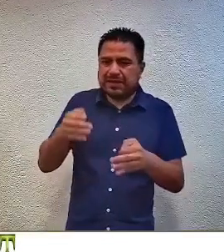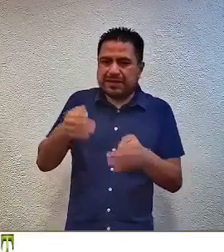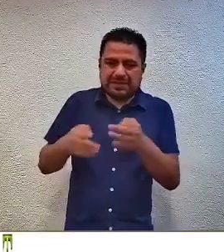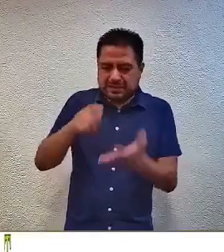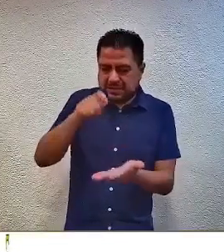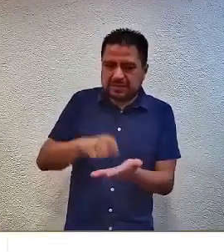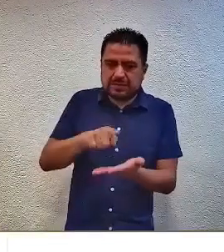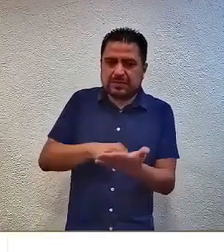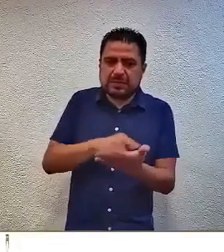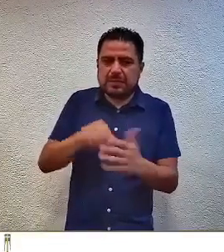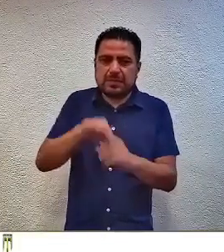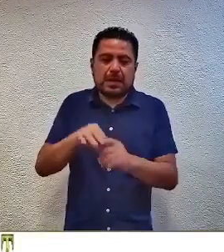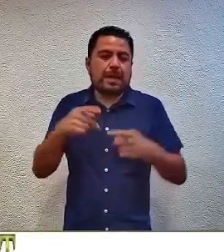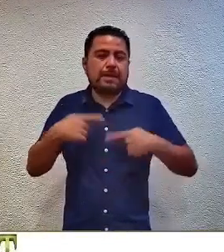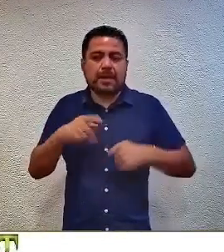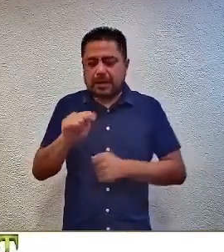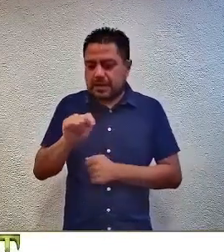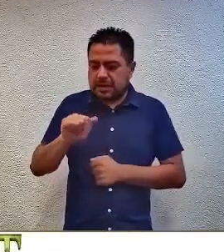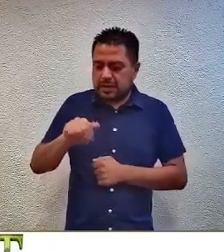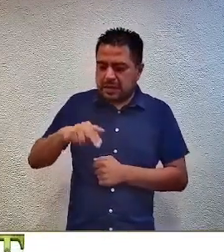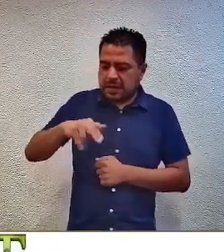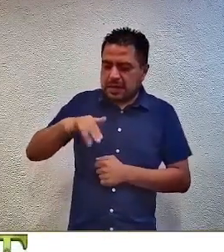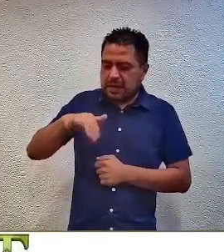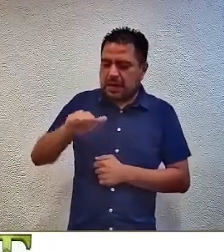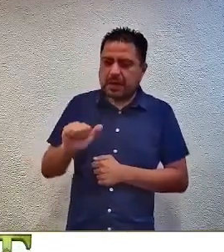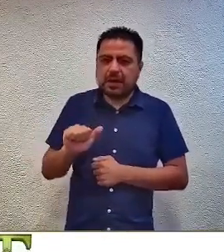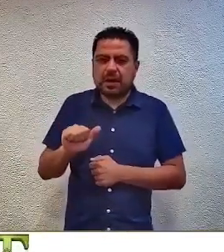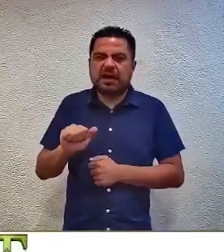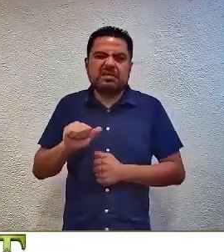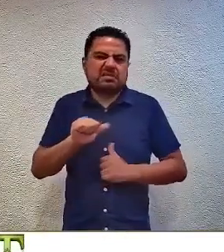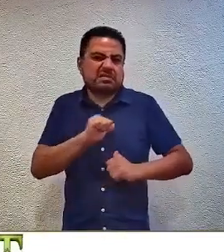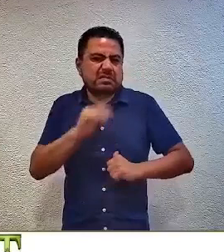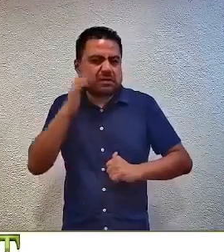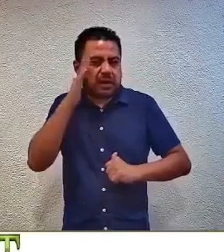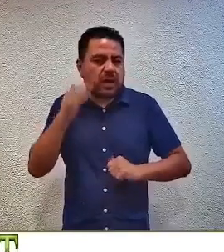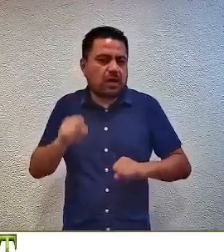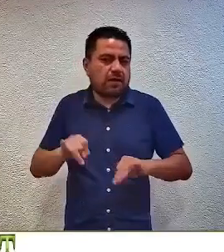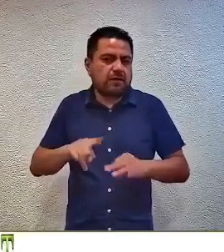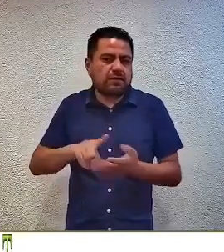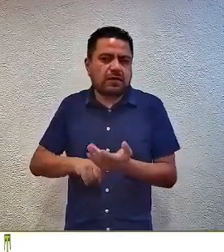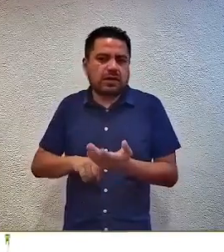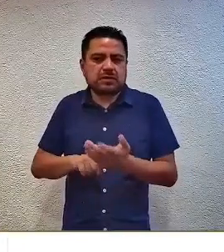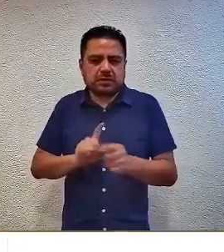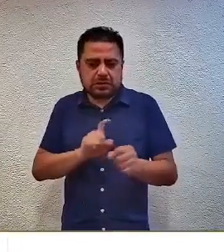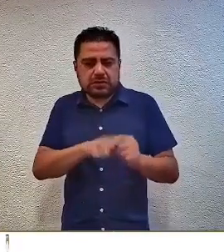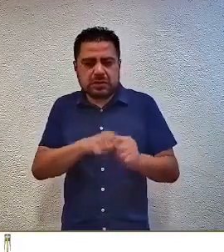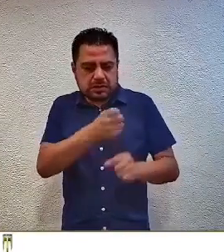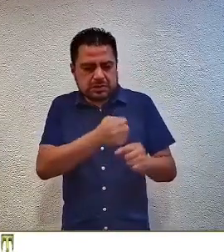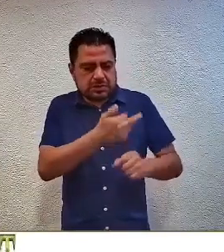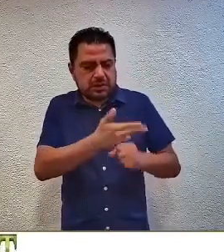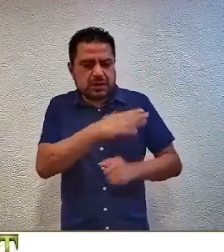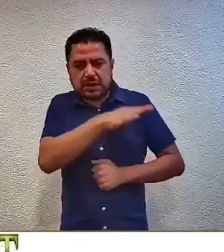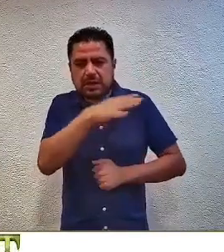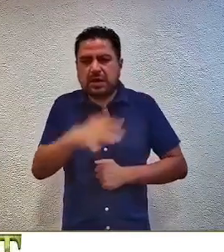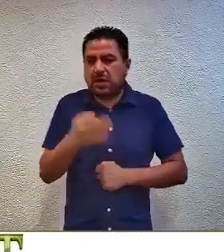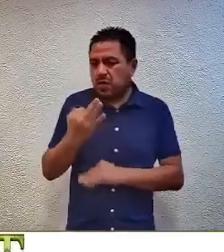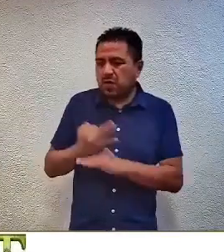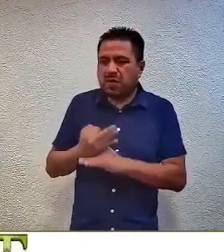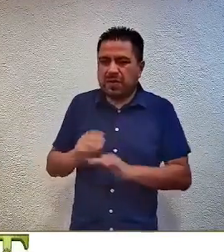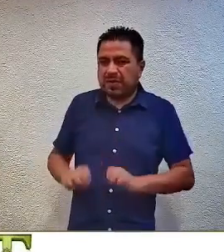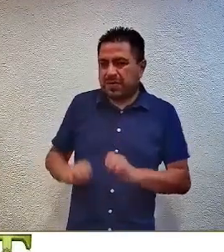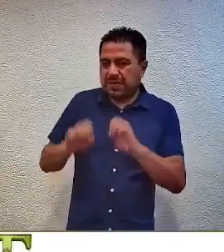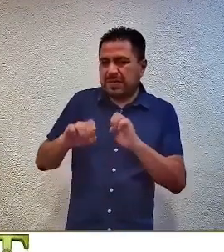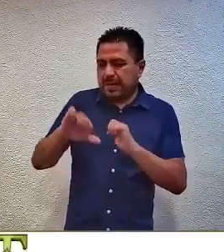Guerrero y la ciudadana Tania Yasmín Refugio Chamú, quien fungió como oficial de partes adscritas a la Secretaría General de este órgano